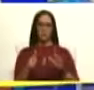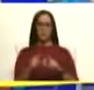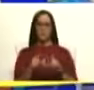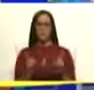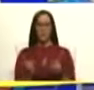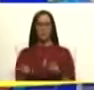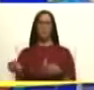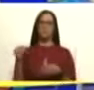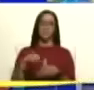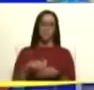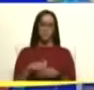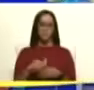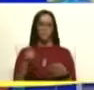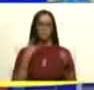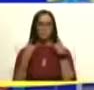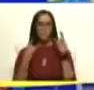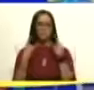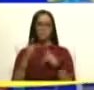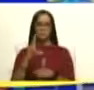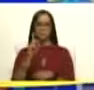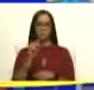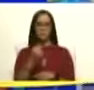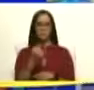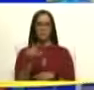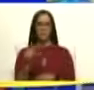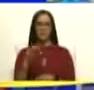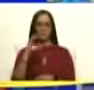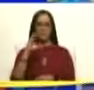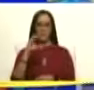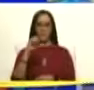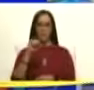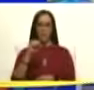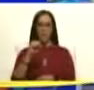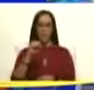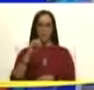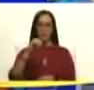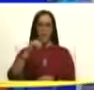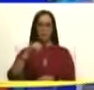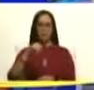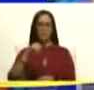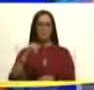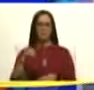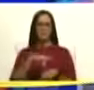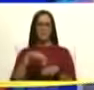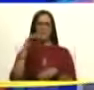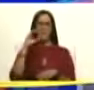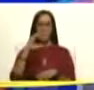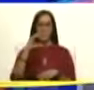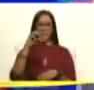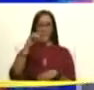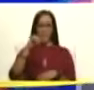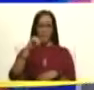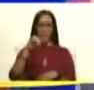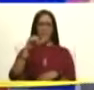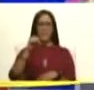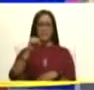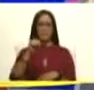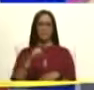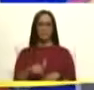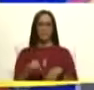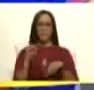además, activaron un segundo número, CMS, que es el 2637,